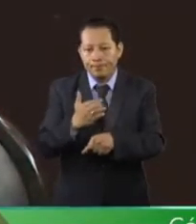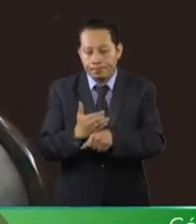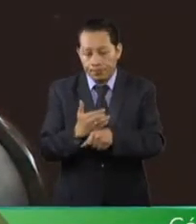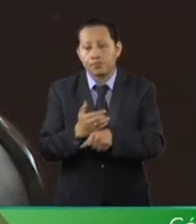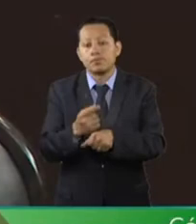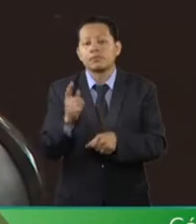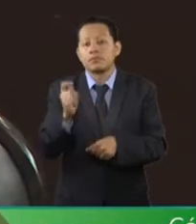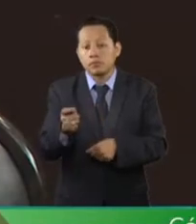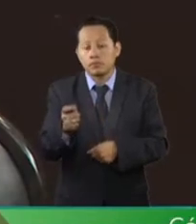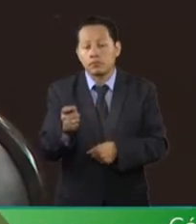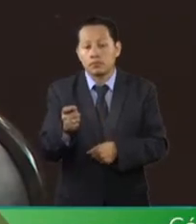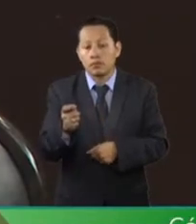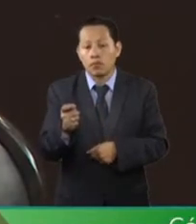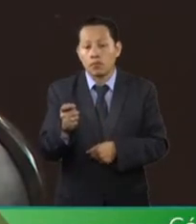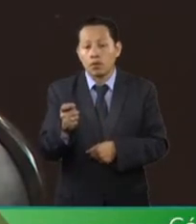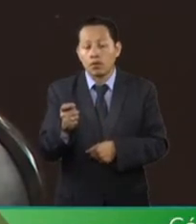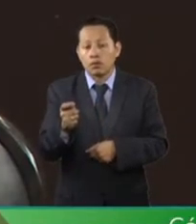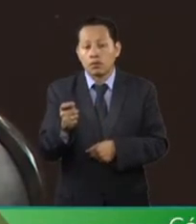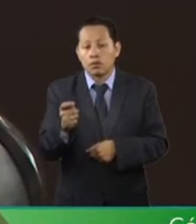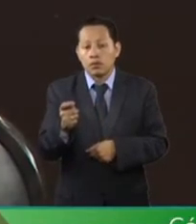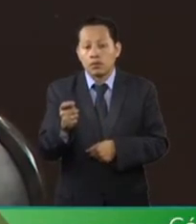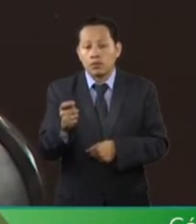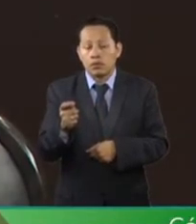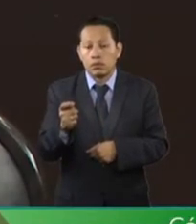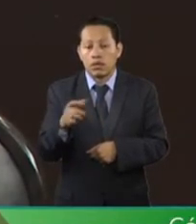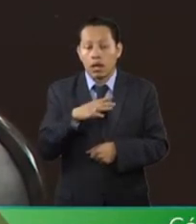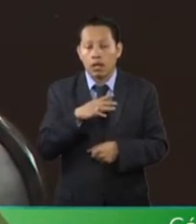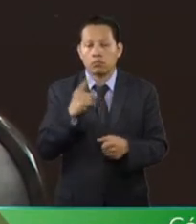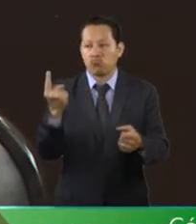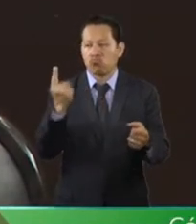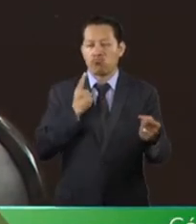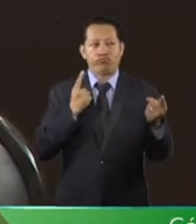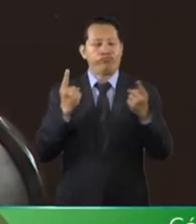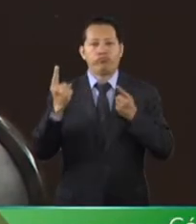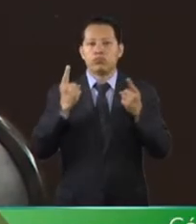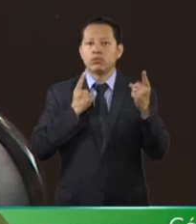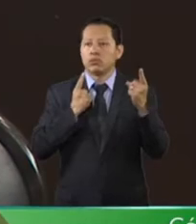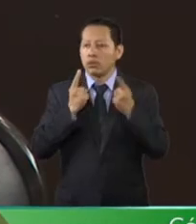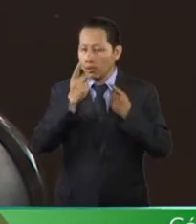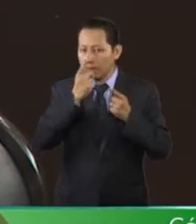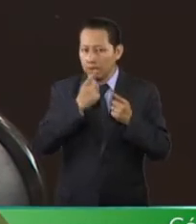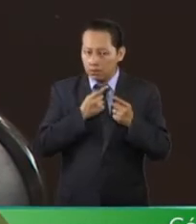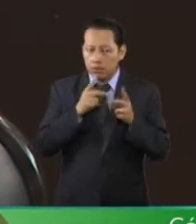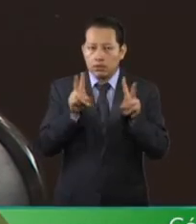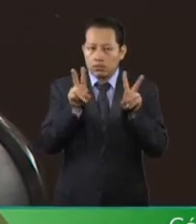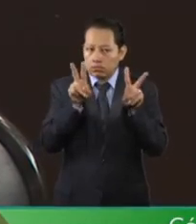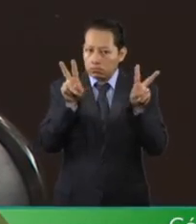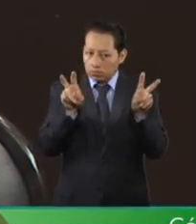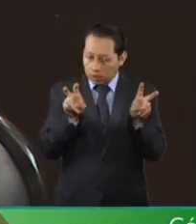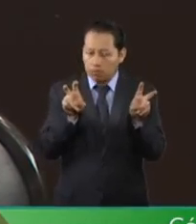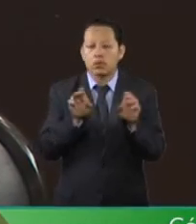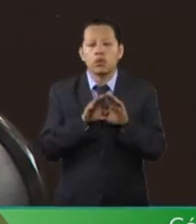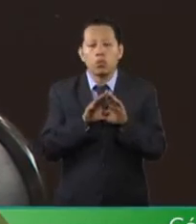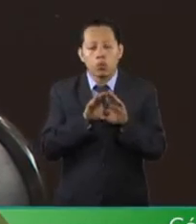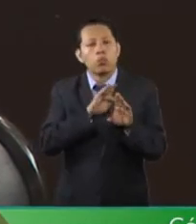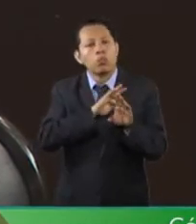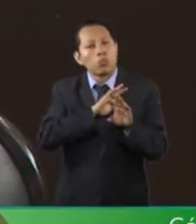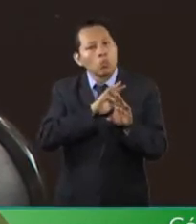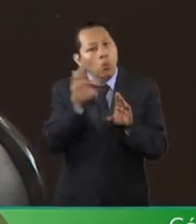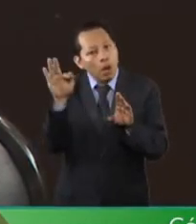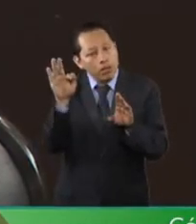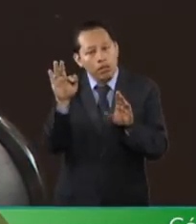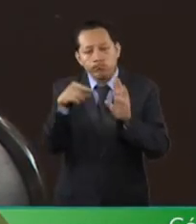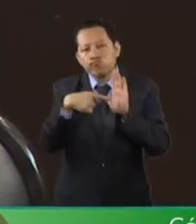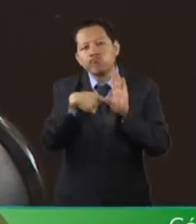a justamente hablar, externarme que este tipo de causas las podemos visibilizar y trabajar juntos